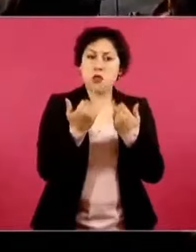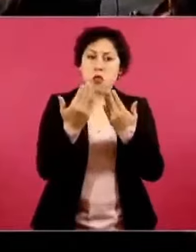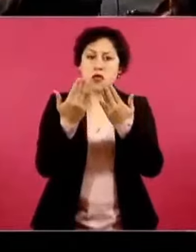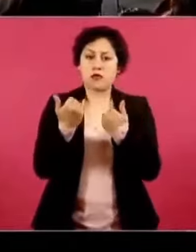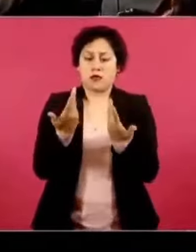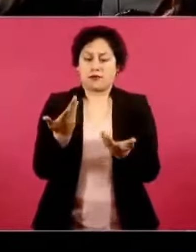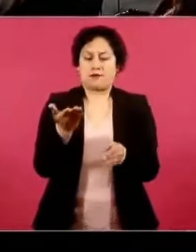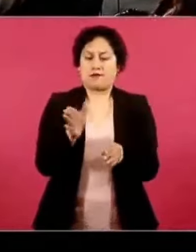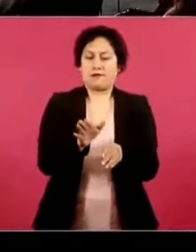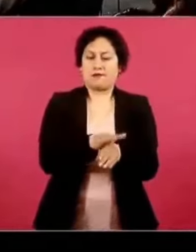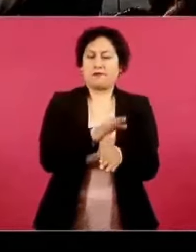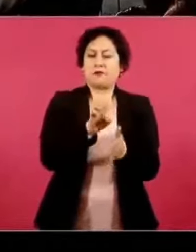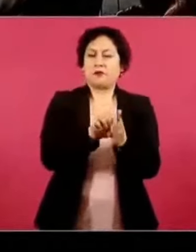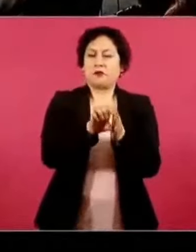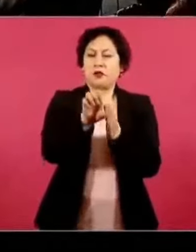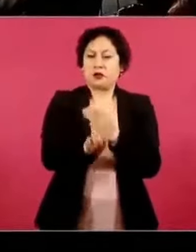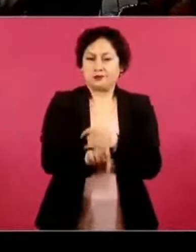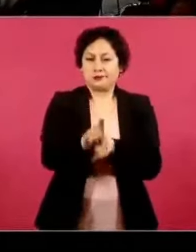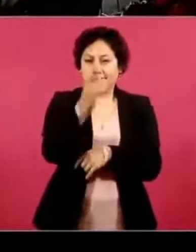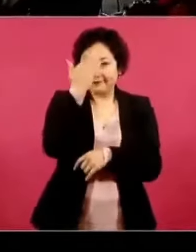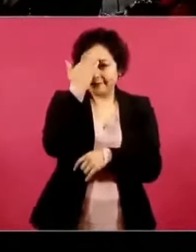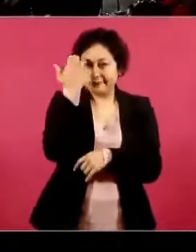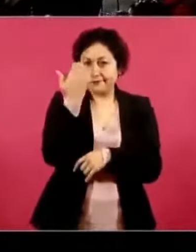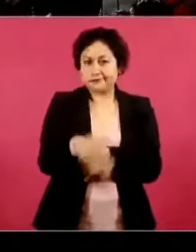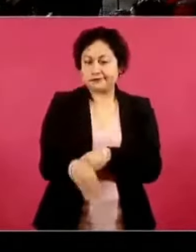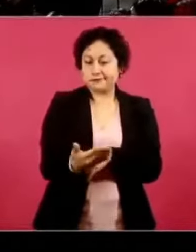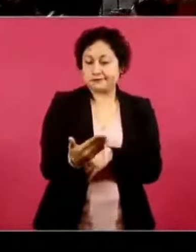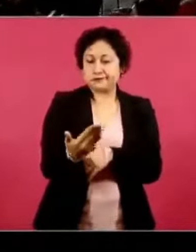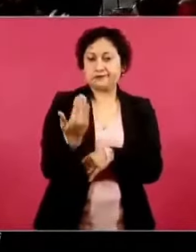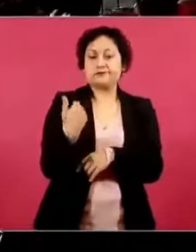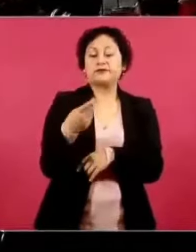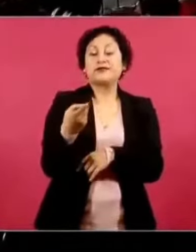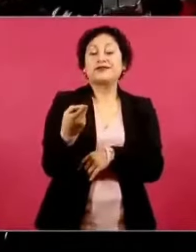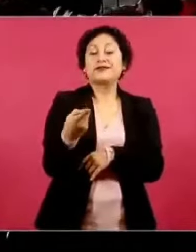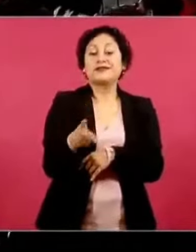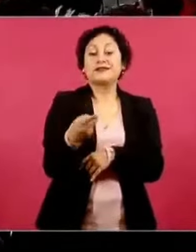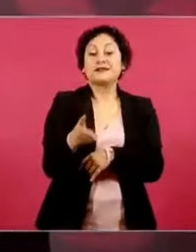diciembre el desempleo fue 2.6